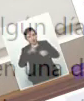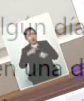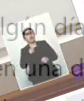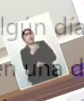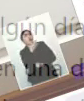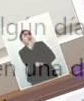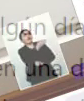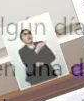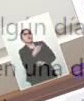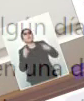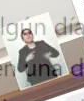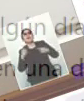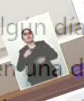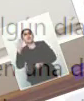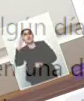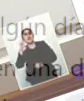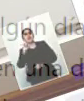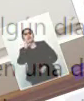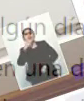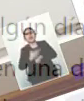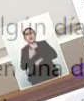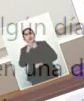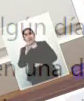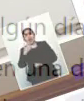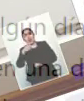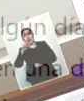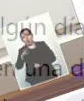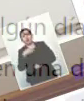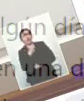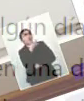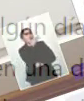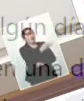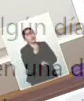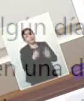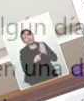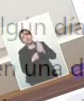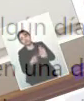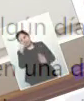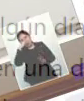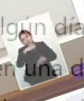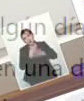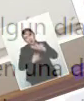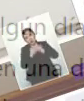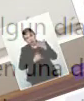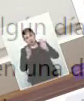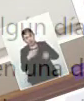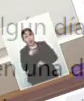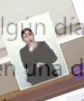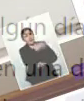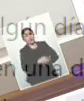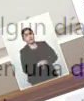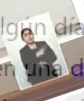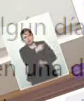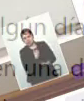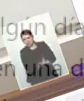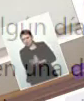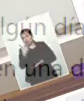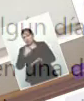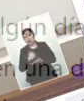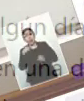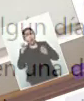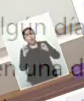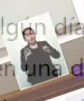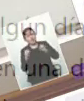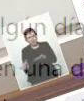los padres de los niños lesionados, fallecidos, se fueron presentando uno a uno, una a